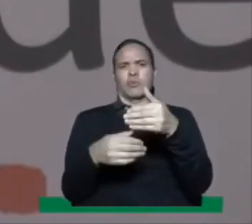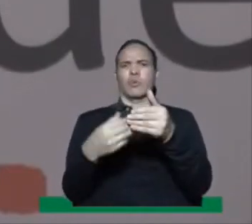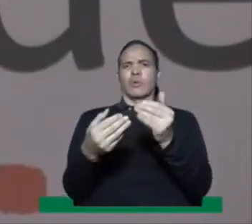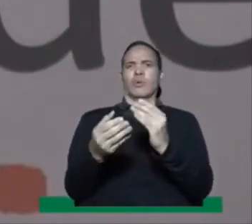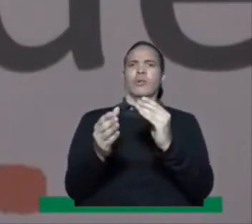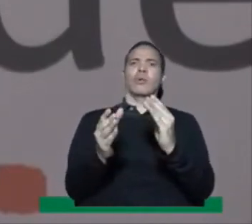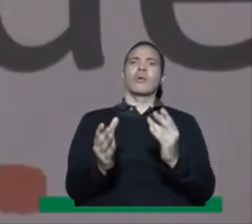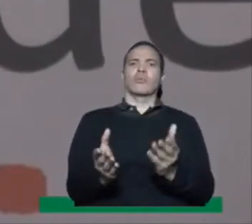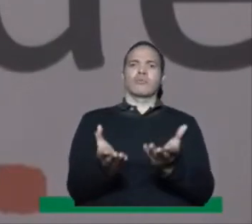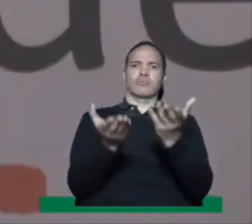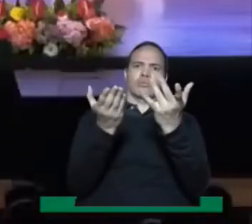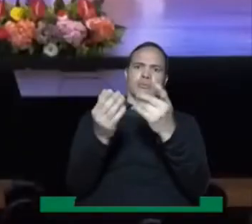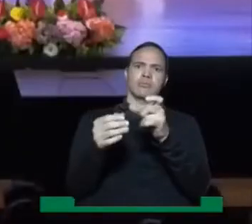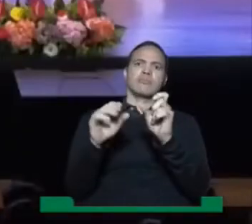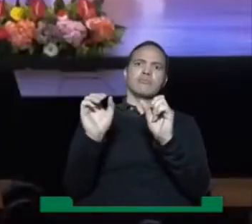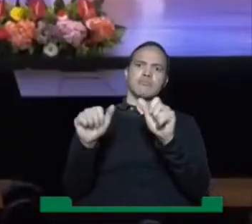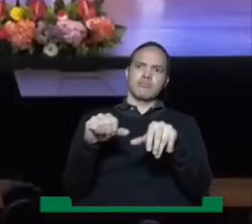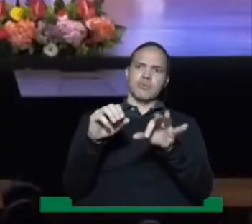dando el orden